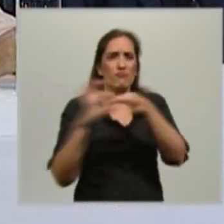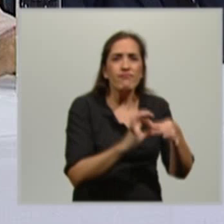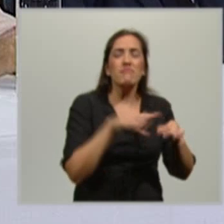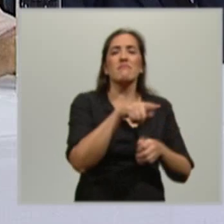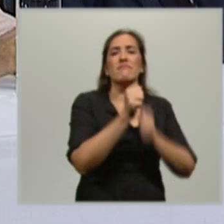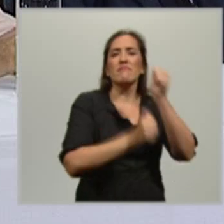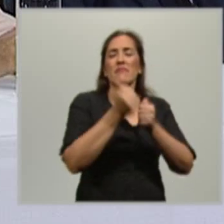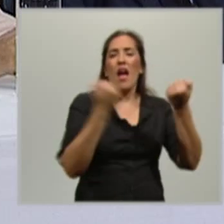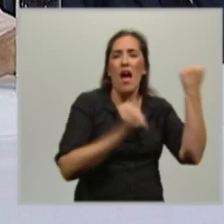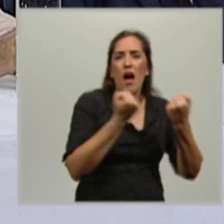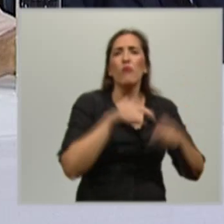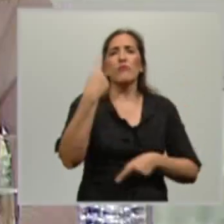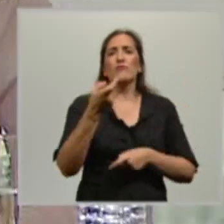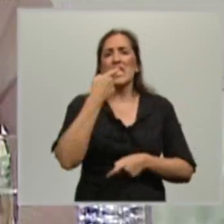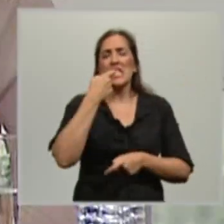blanca,